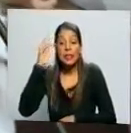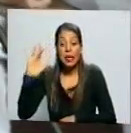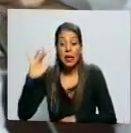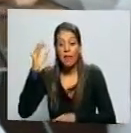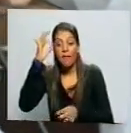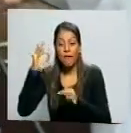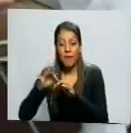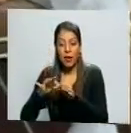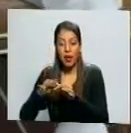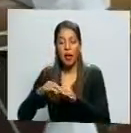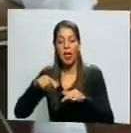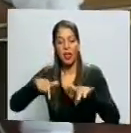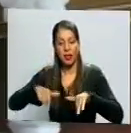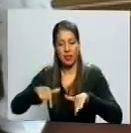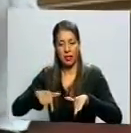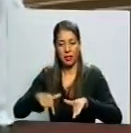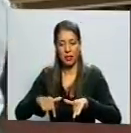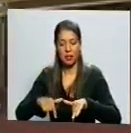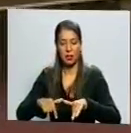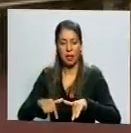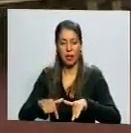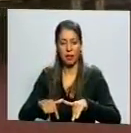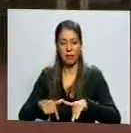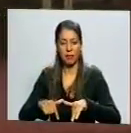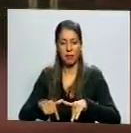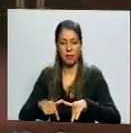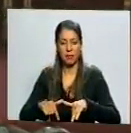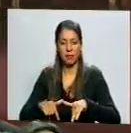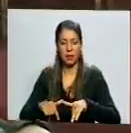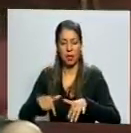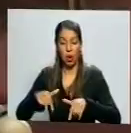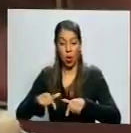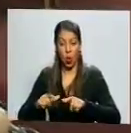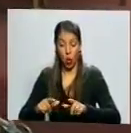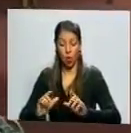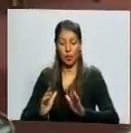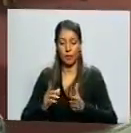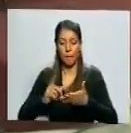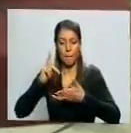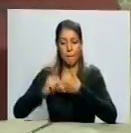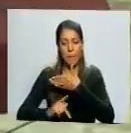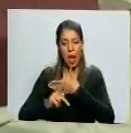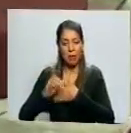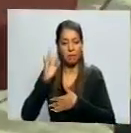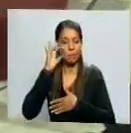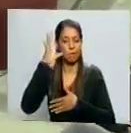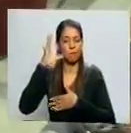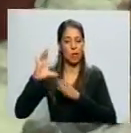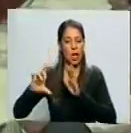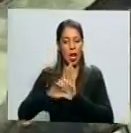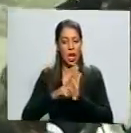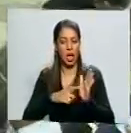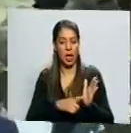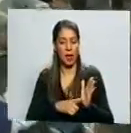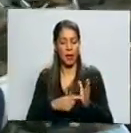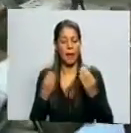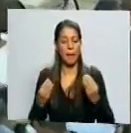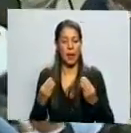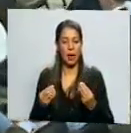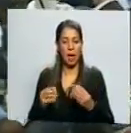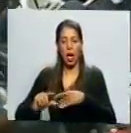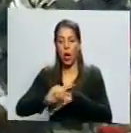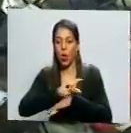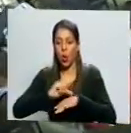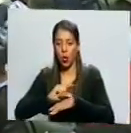que este aporte que hoy estamos dando, en función de que el Estado que